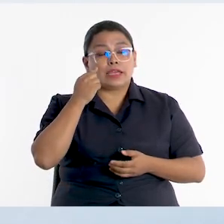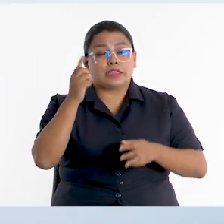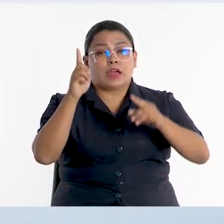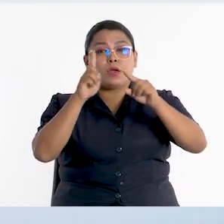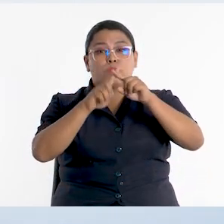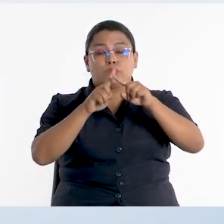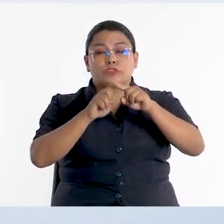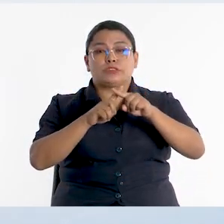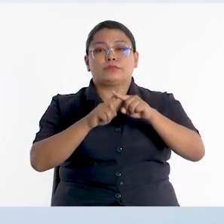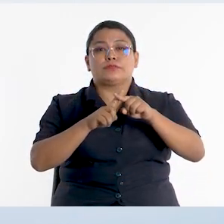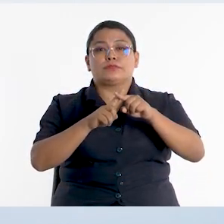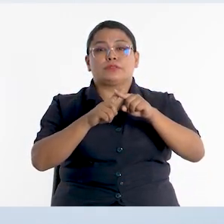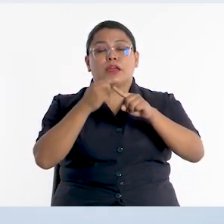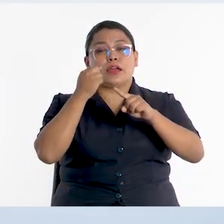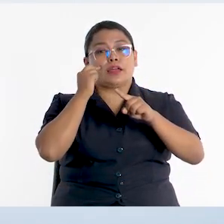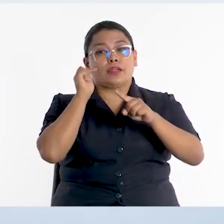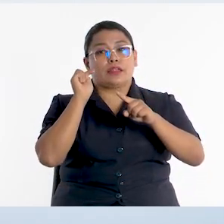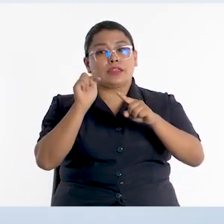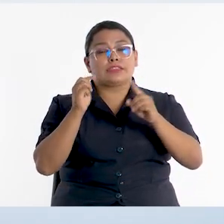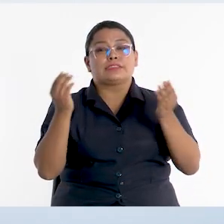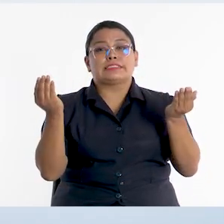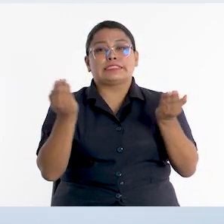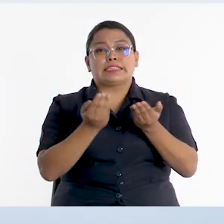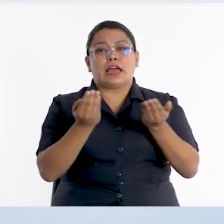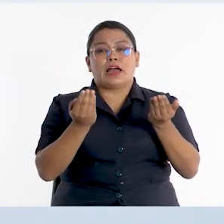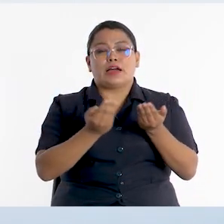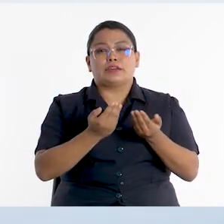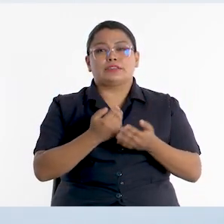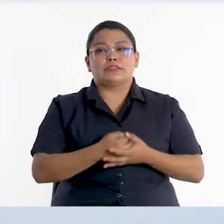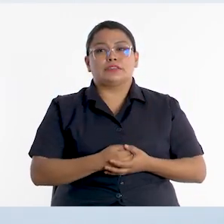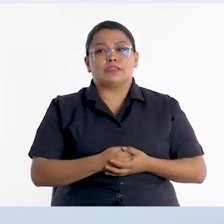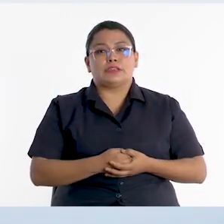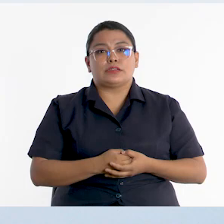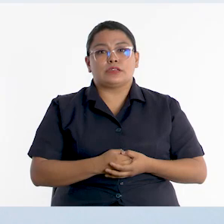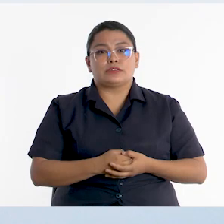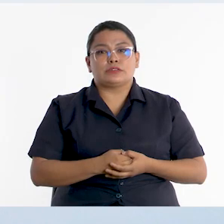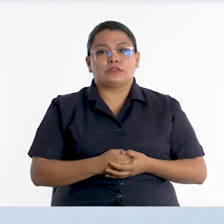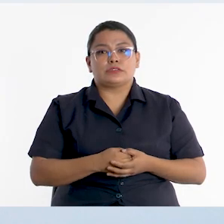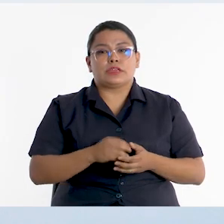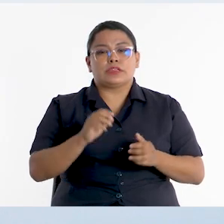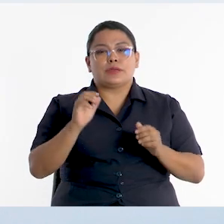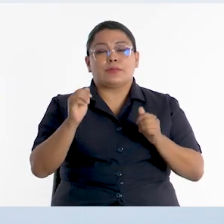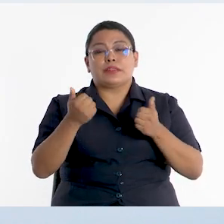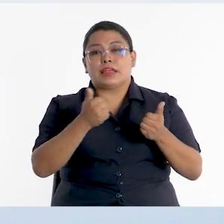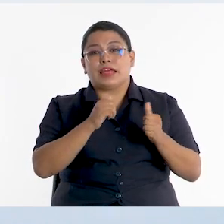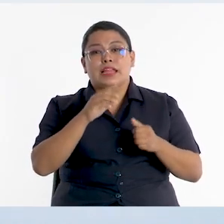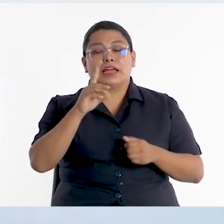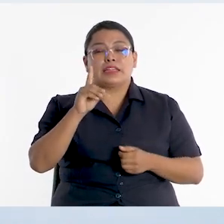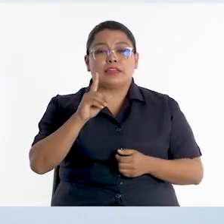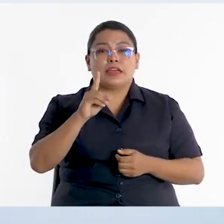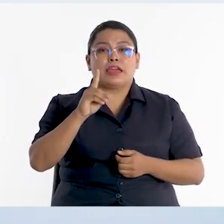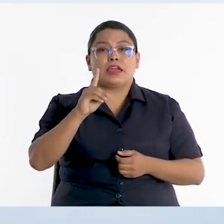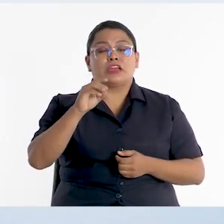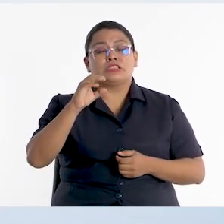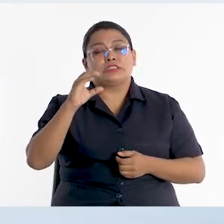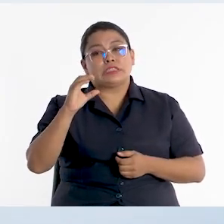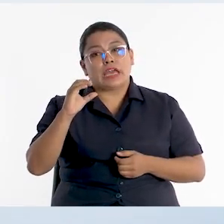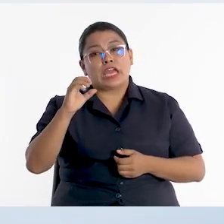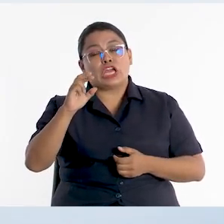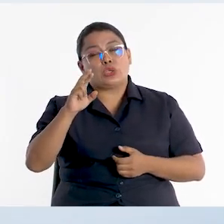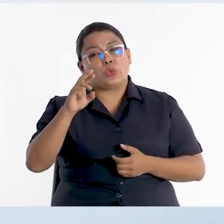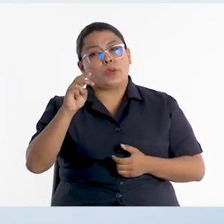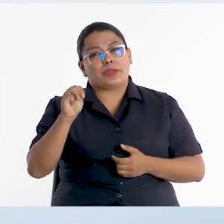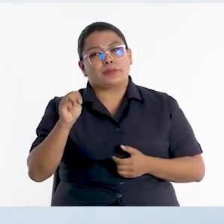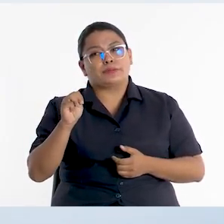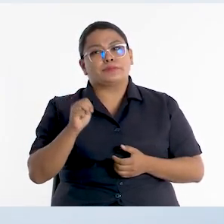Estas multiplicaciones se realizan identificando la cantidad de decenas, centenas